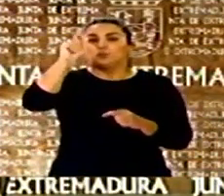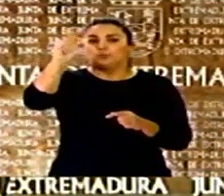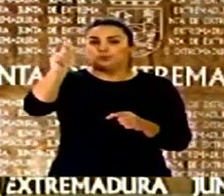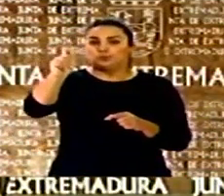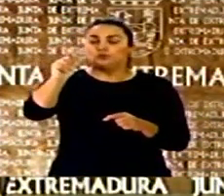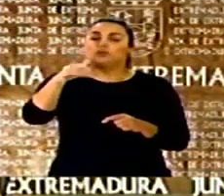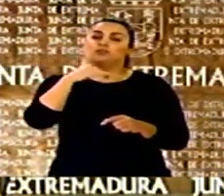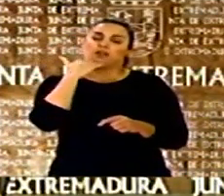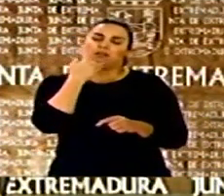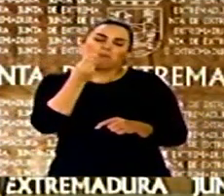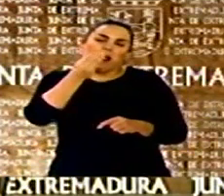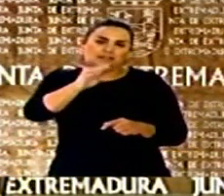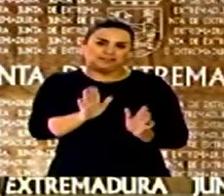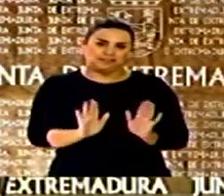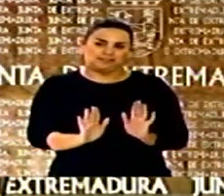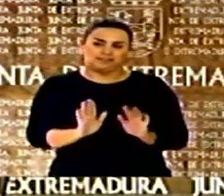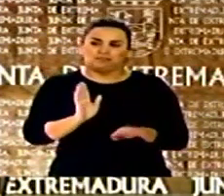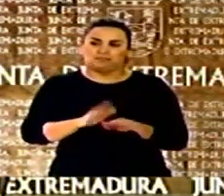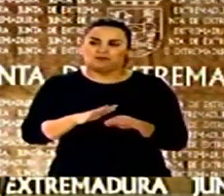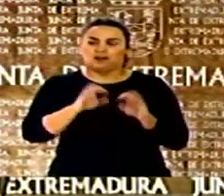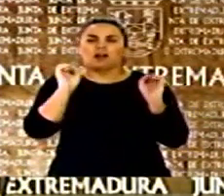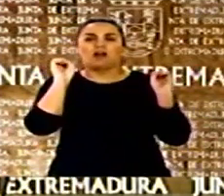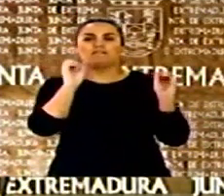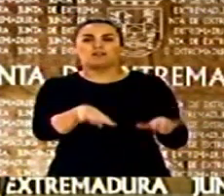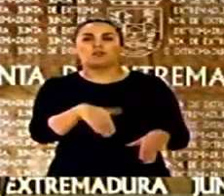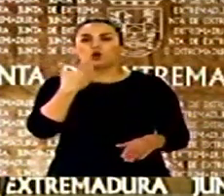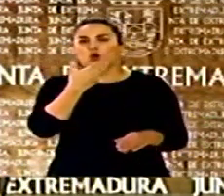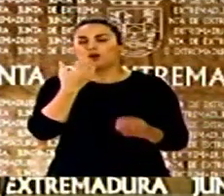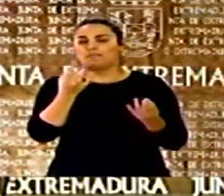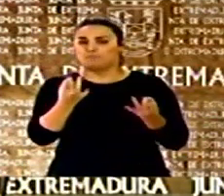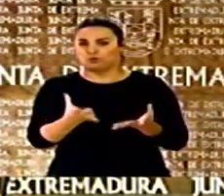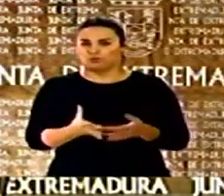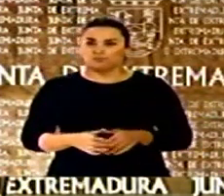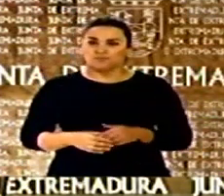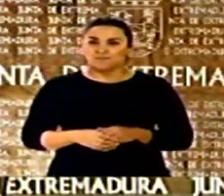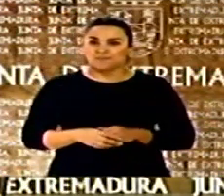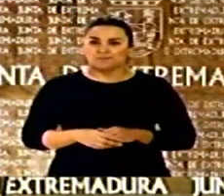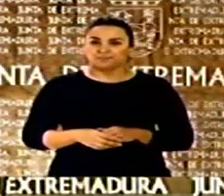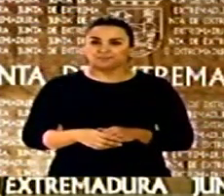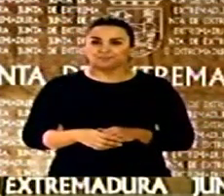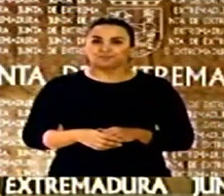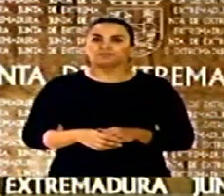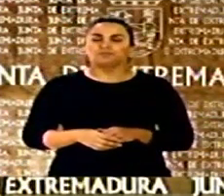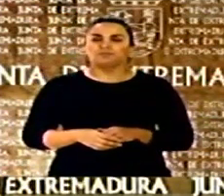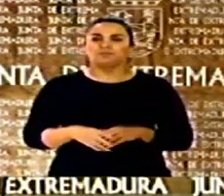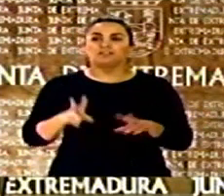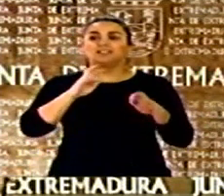disminución significativa del abandono escolar temprano, que ha pasado de un 24,5 a un 19,2,